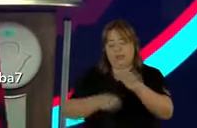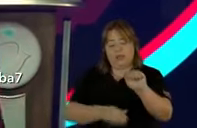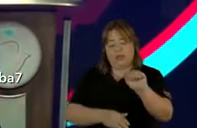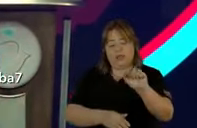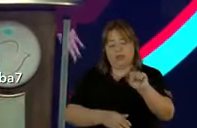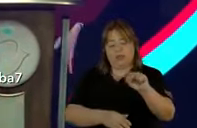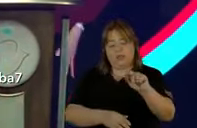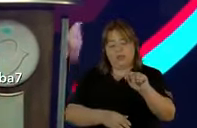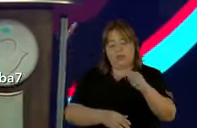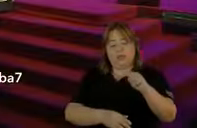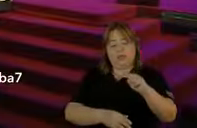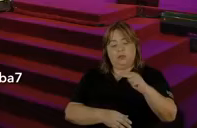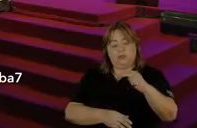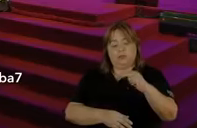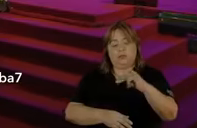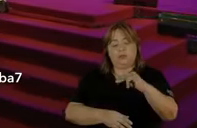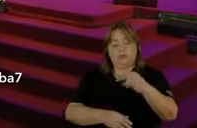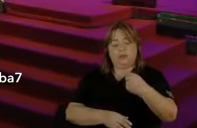Adelante.